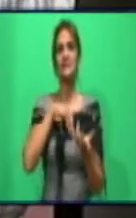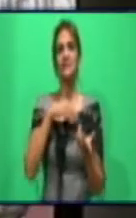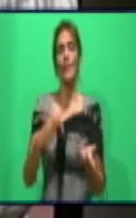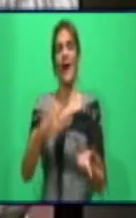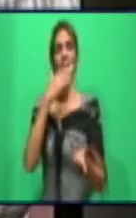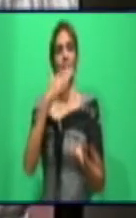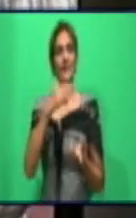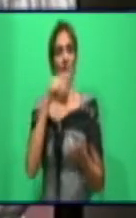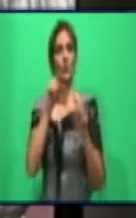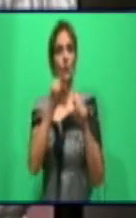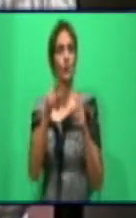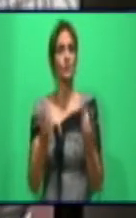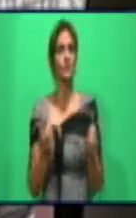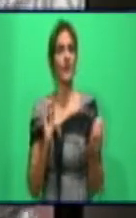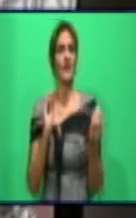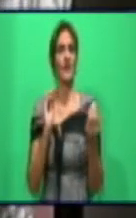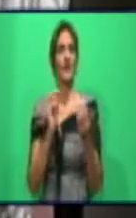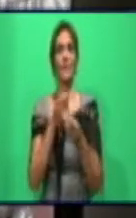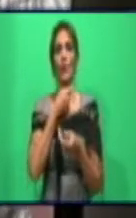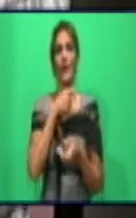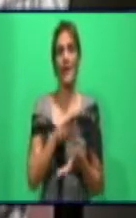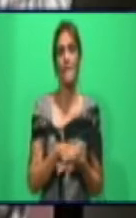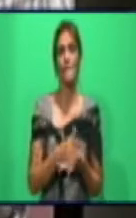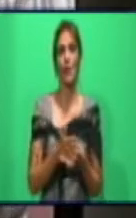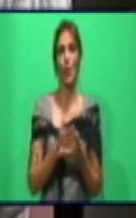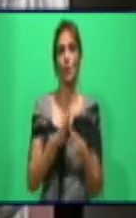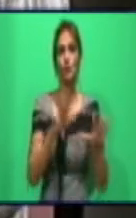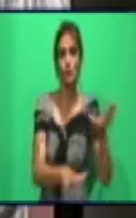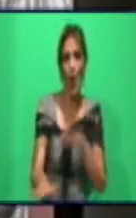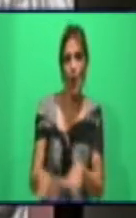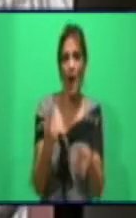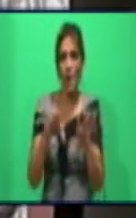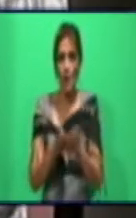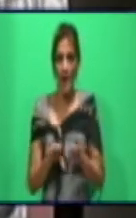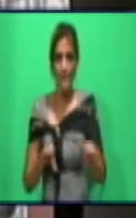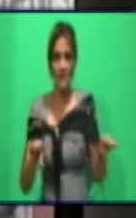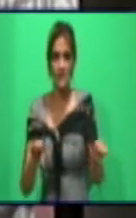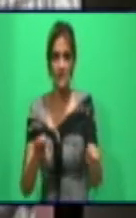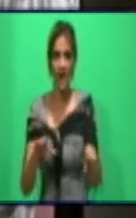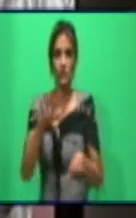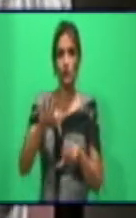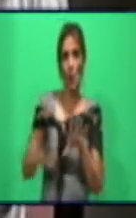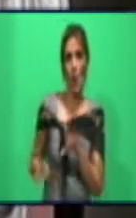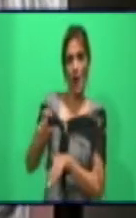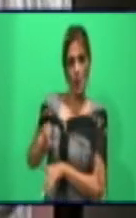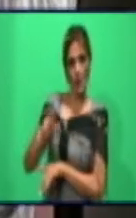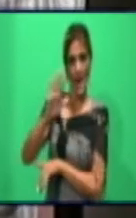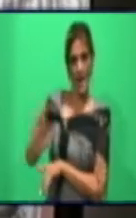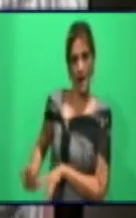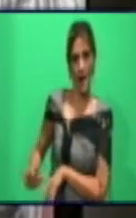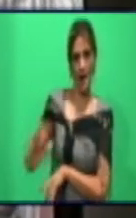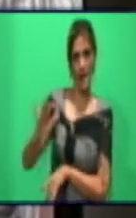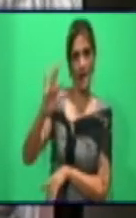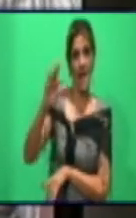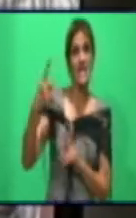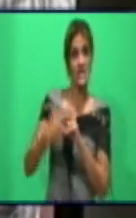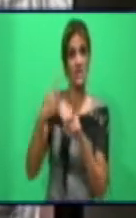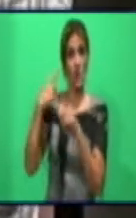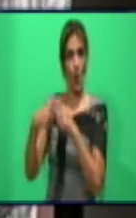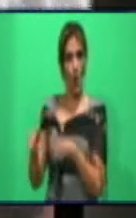y usted contamina una superficie como puede ser una mesa o una baranda de escalera u otra y pasa a otra persona no